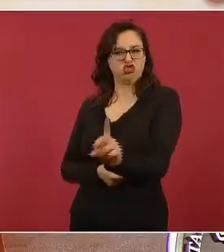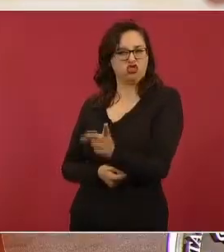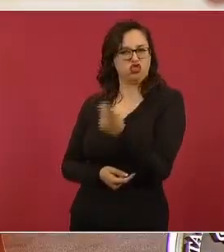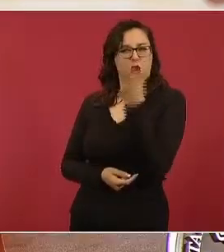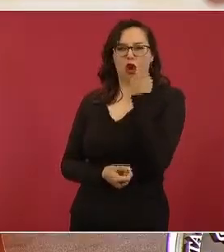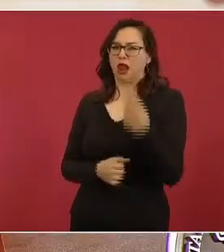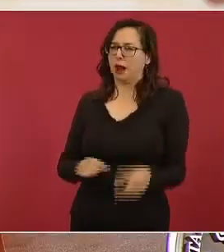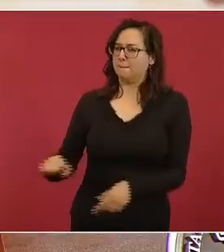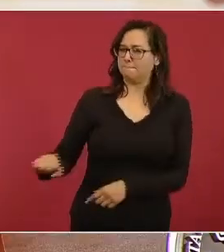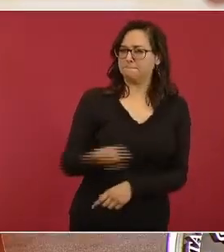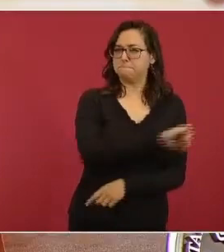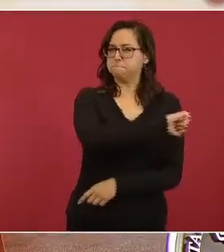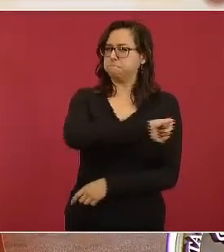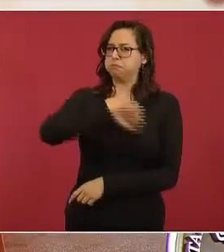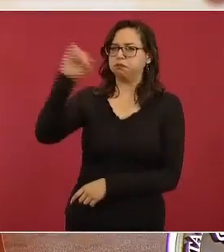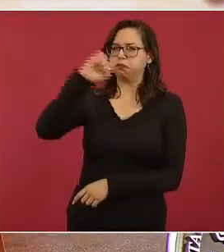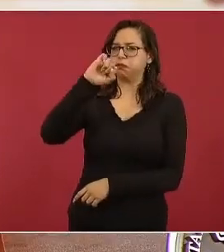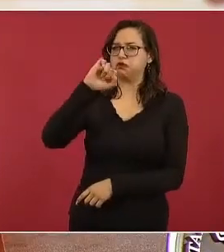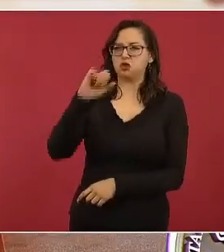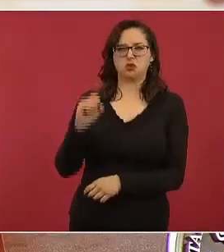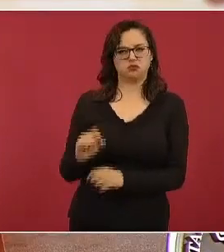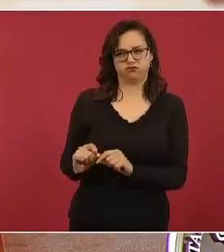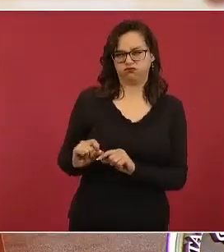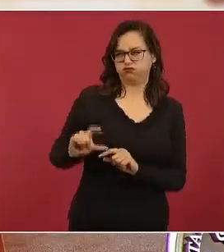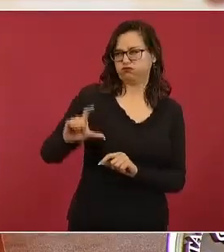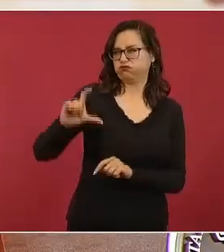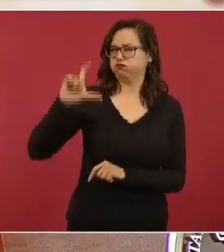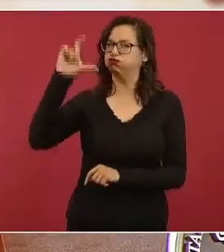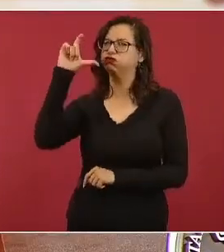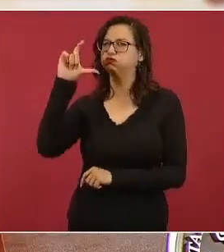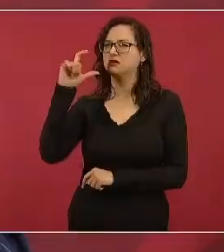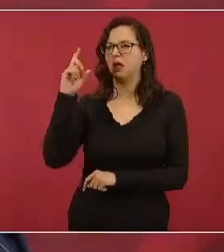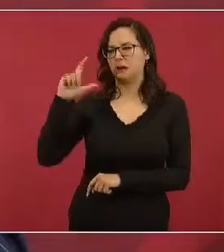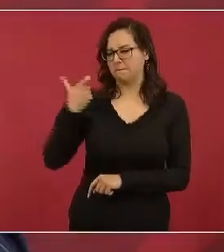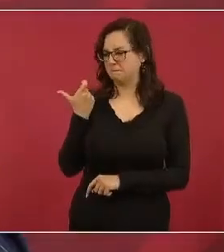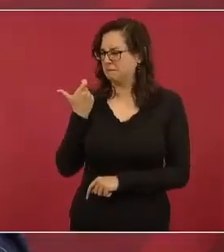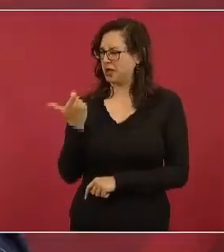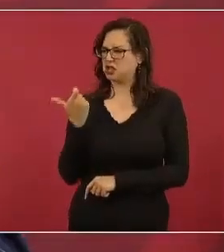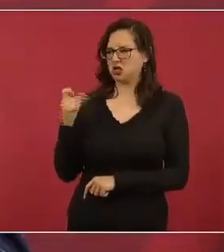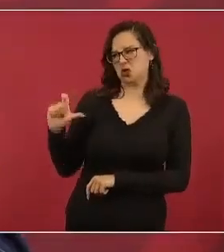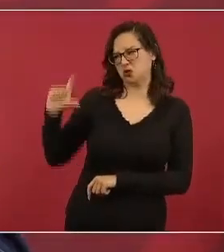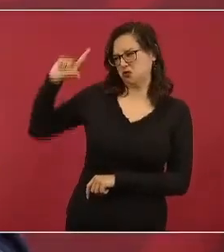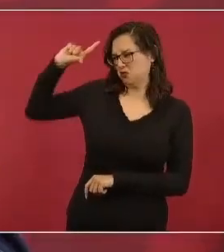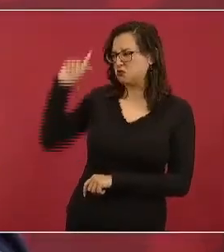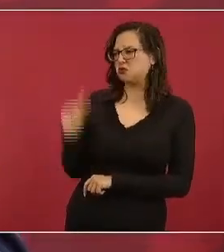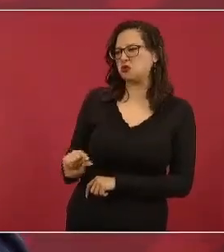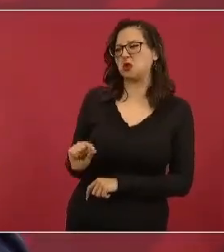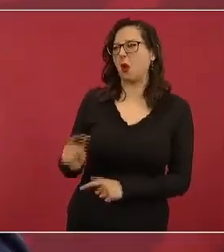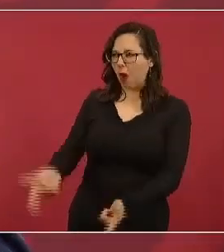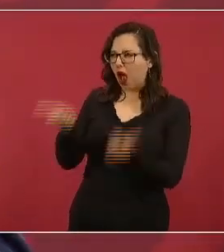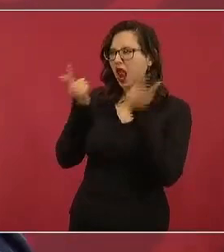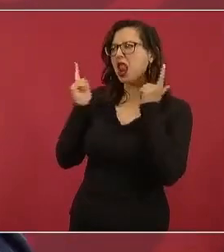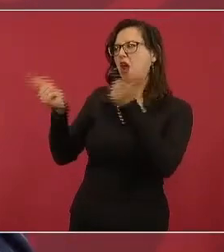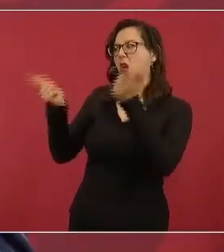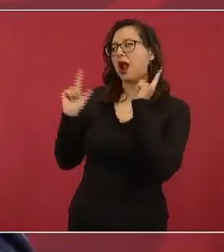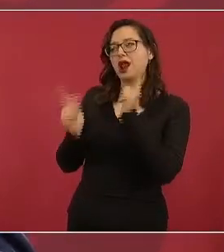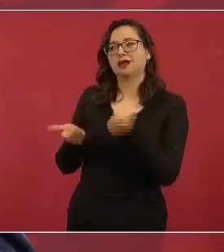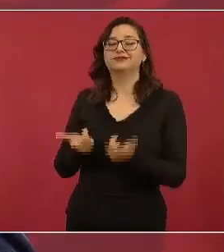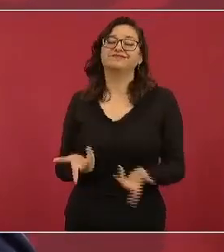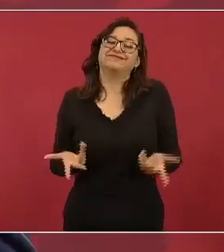el dólar, ¿no?, a las nubes con relación al peso, y no,